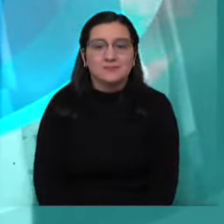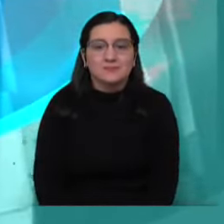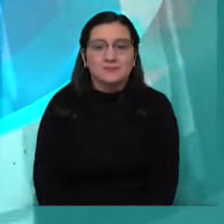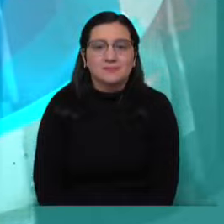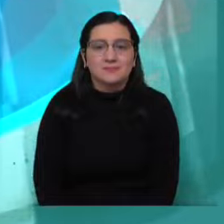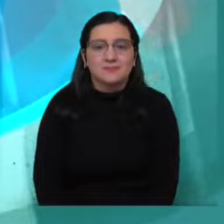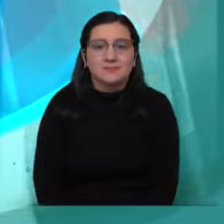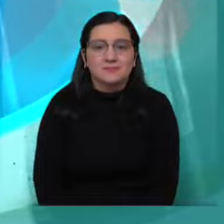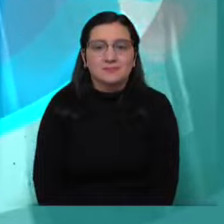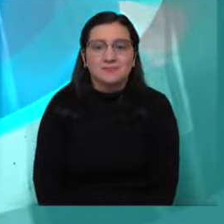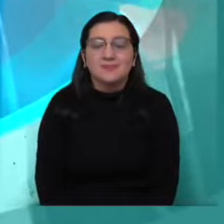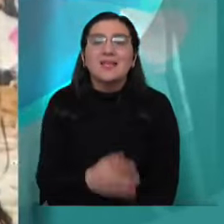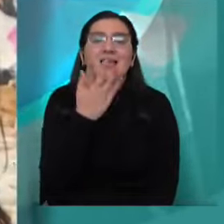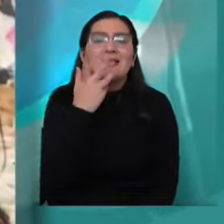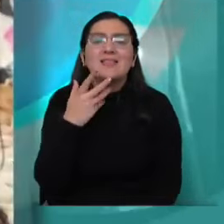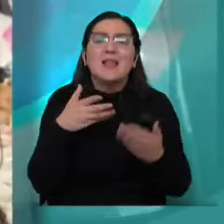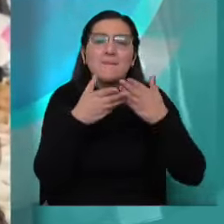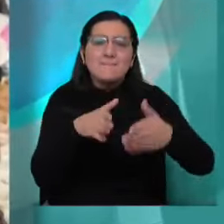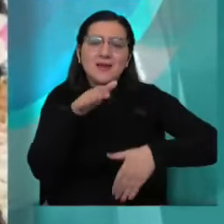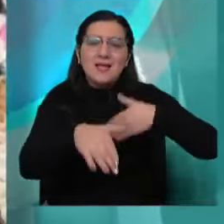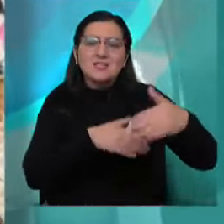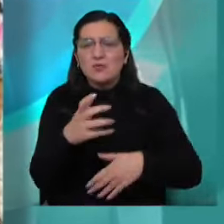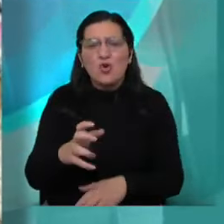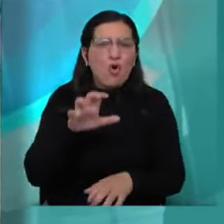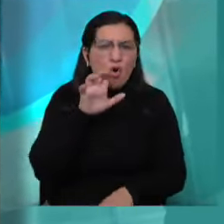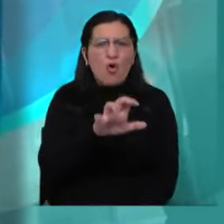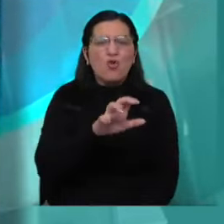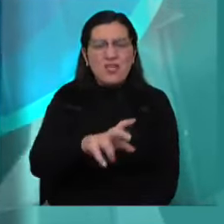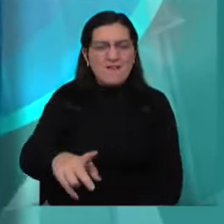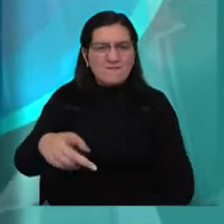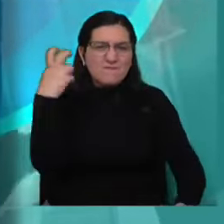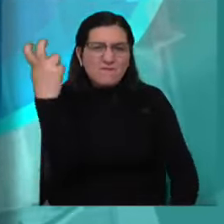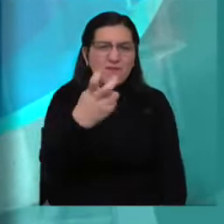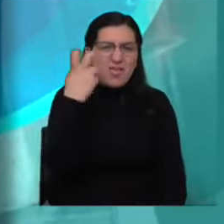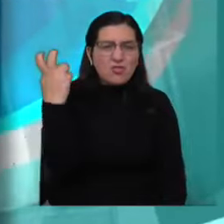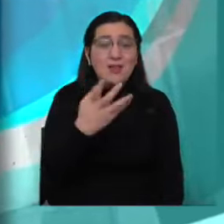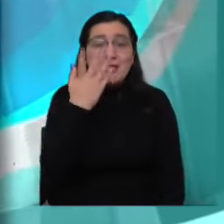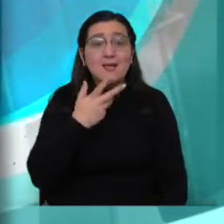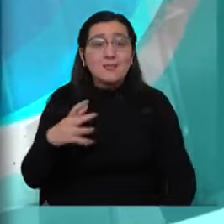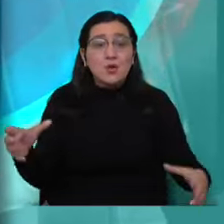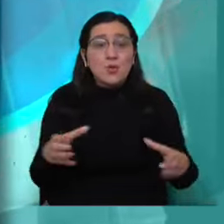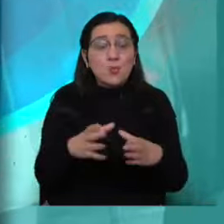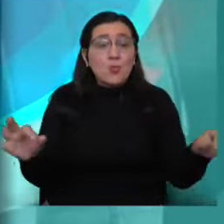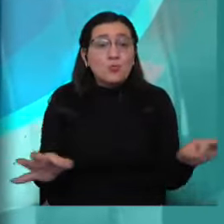ella le encanta la playa pero detesta el viento y es fanática de la vela